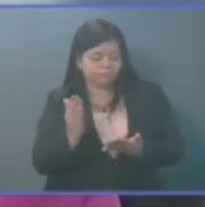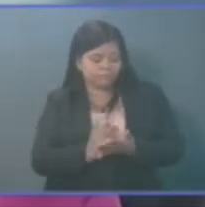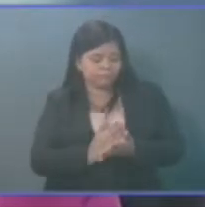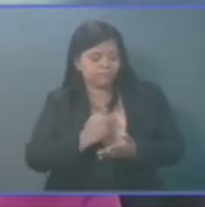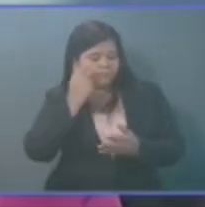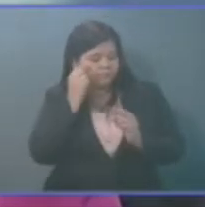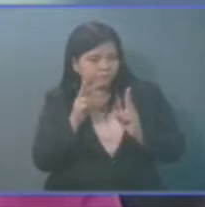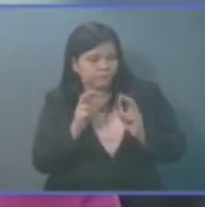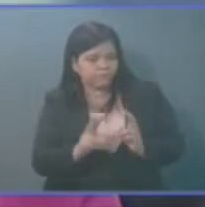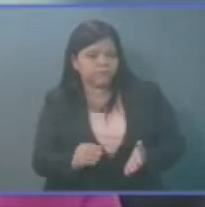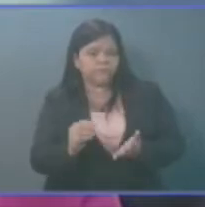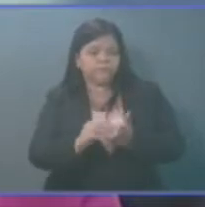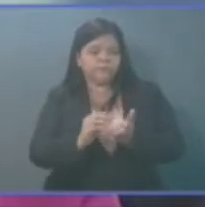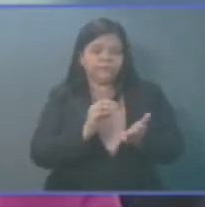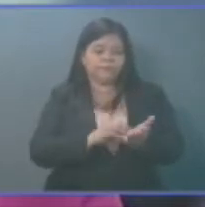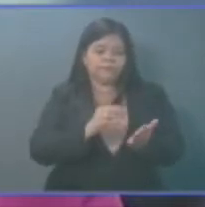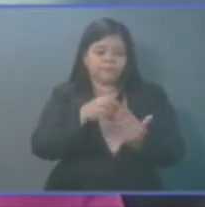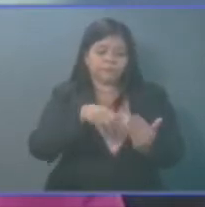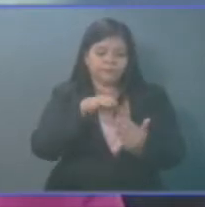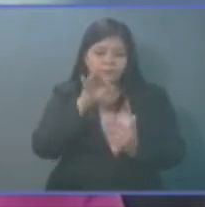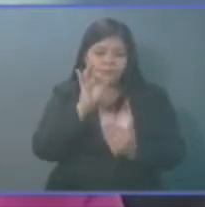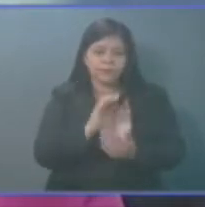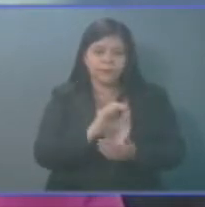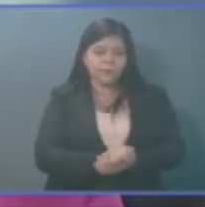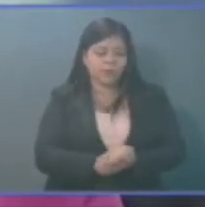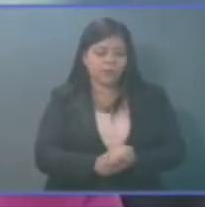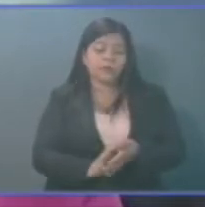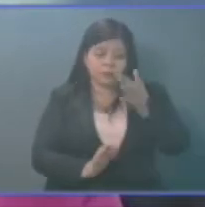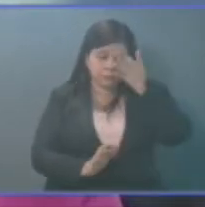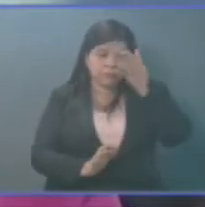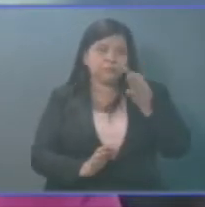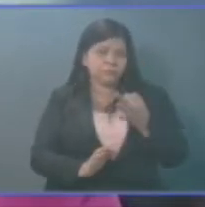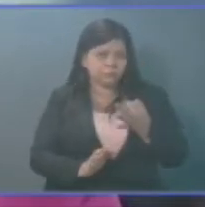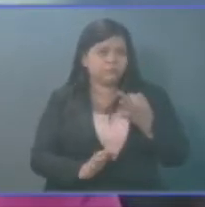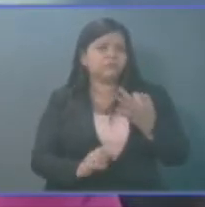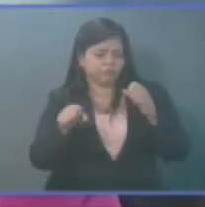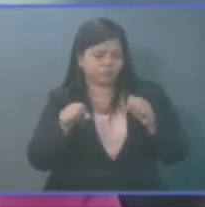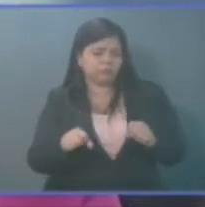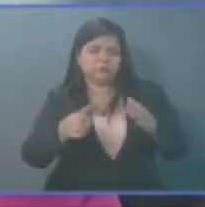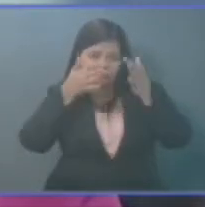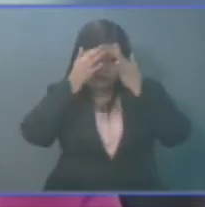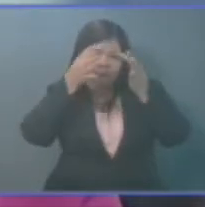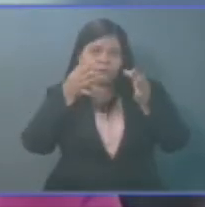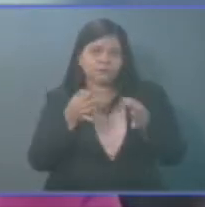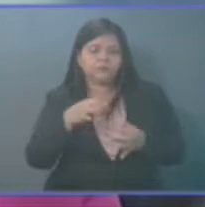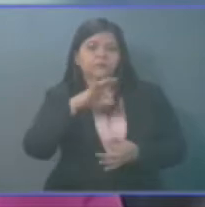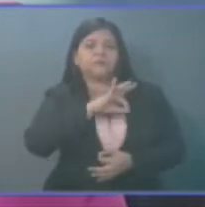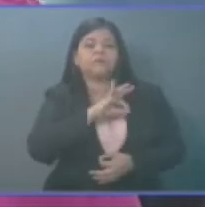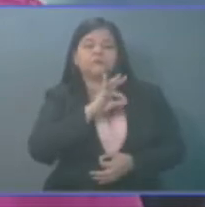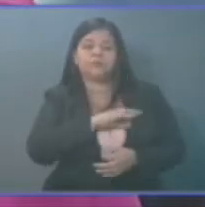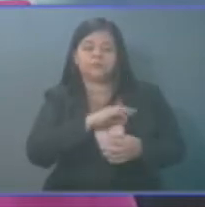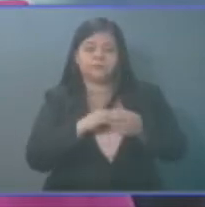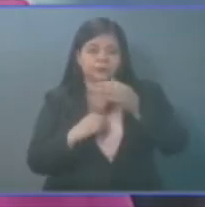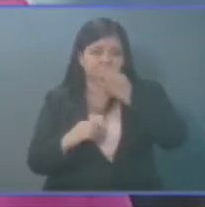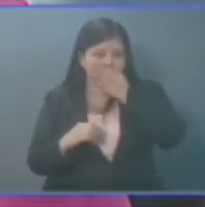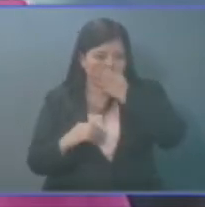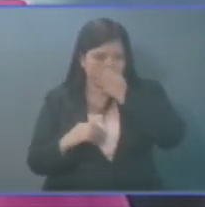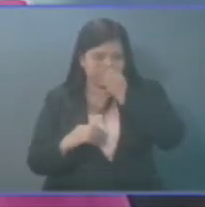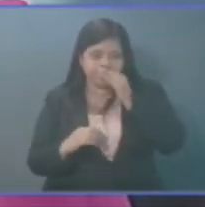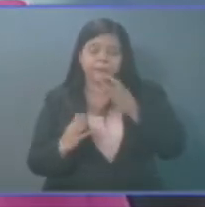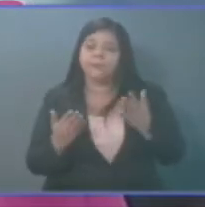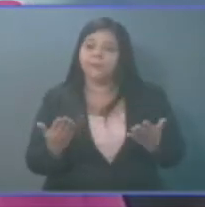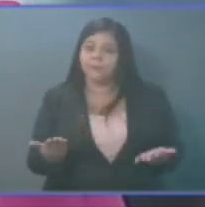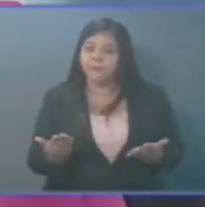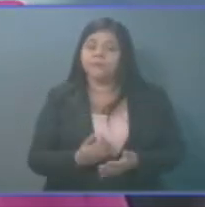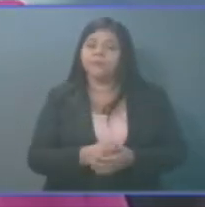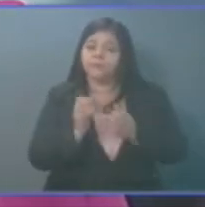del contenido del expediente considera pertinente emitir dictamen favorable en el